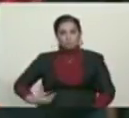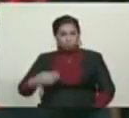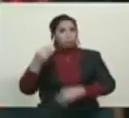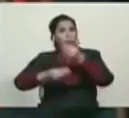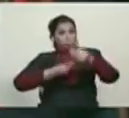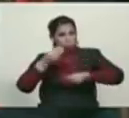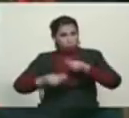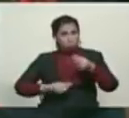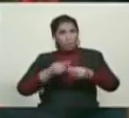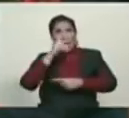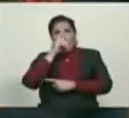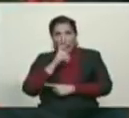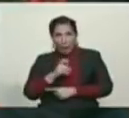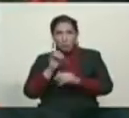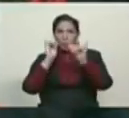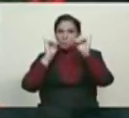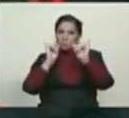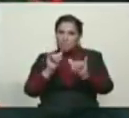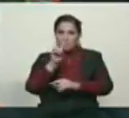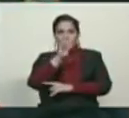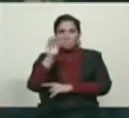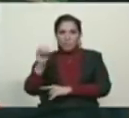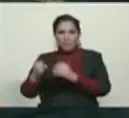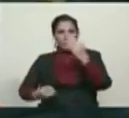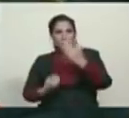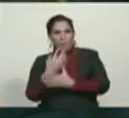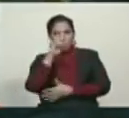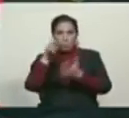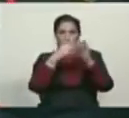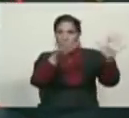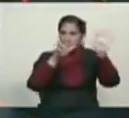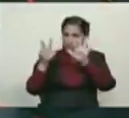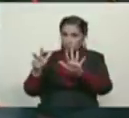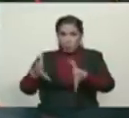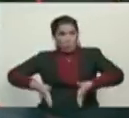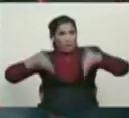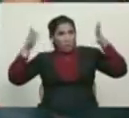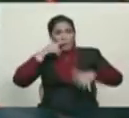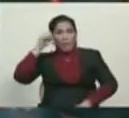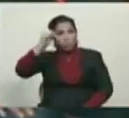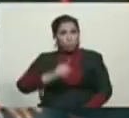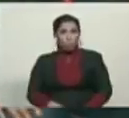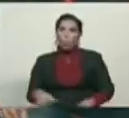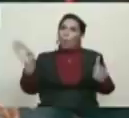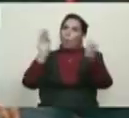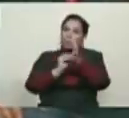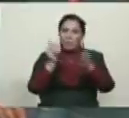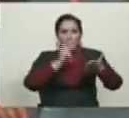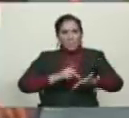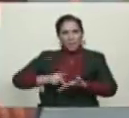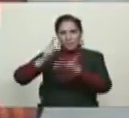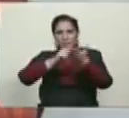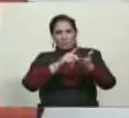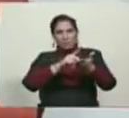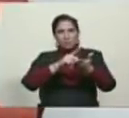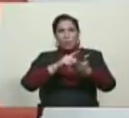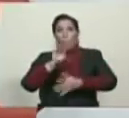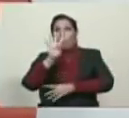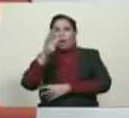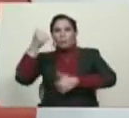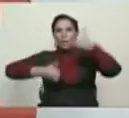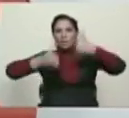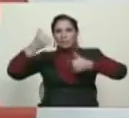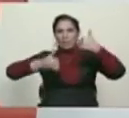elecciones el año que correspondían, 20 de mayo de 2018, y ganó Nicolás Maduro, y participaron 4